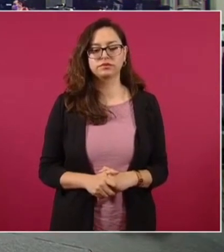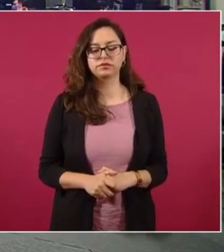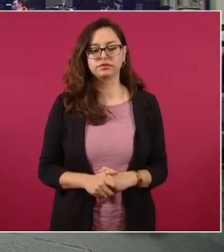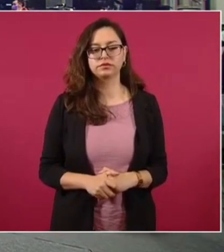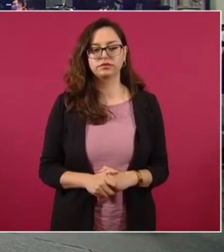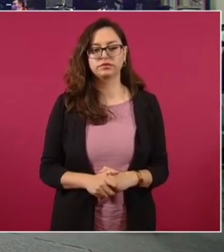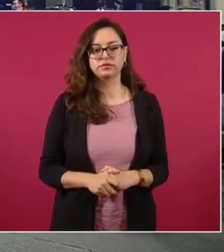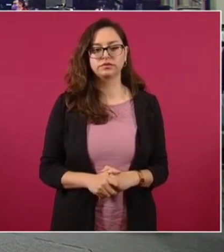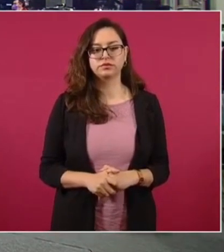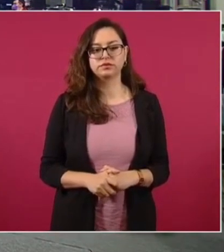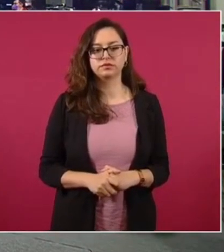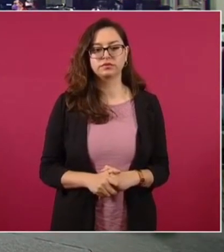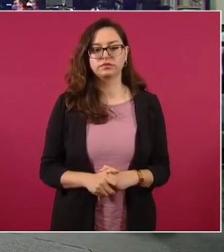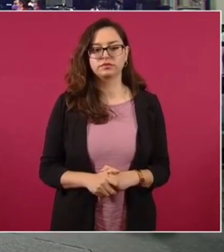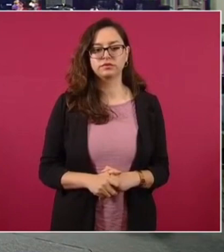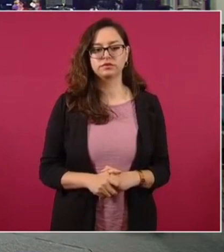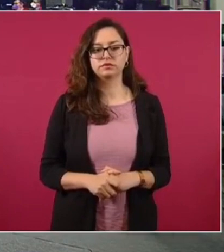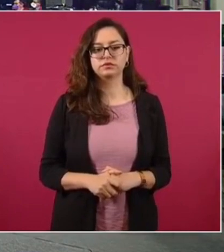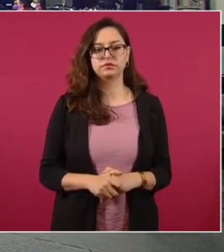Se llama